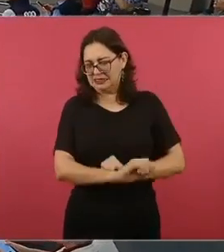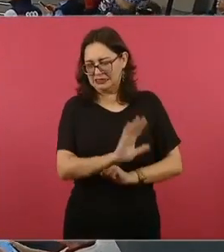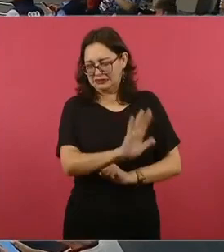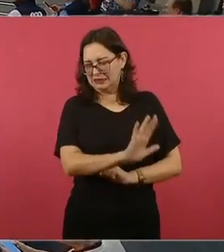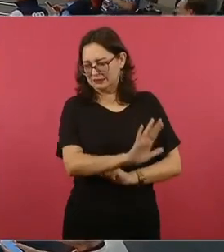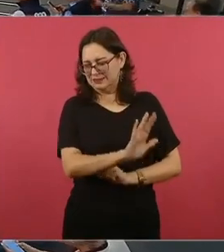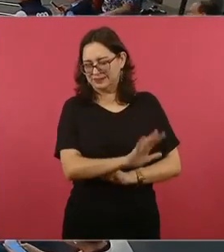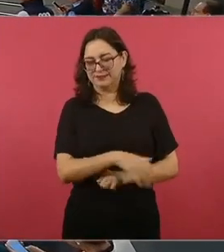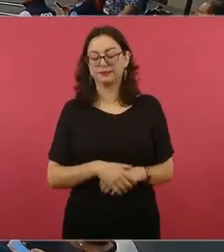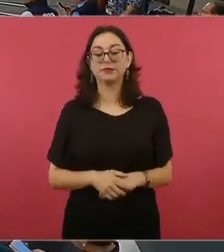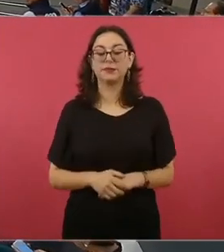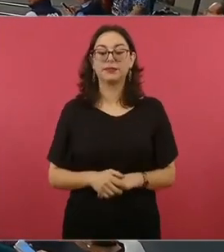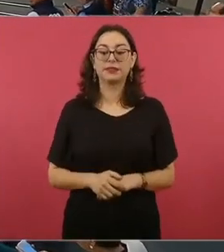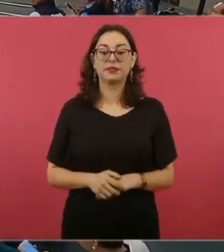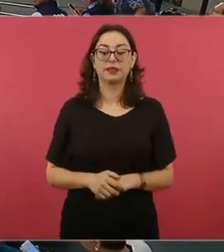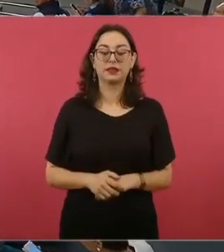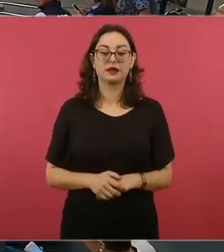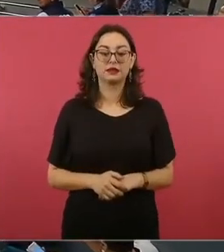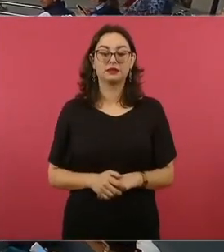demasiado.